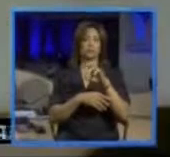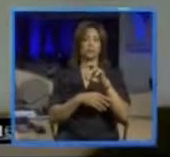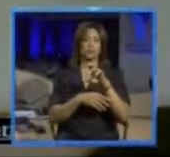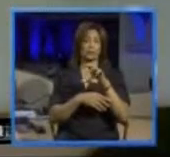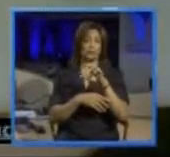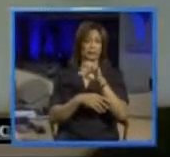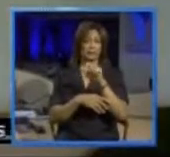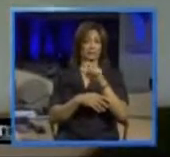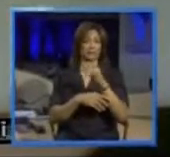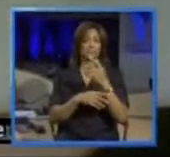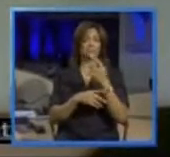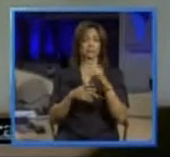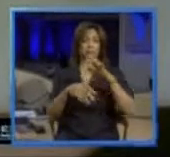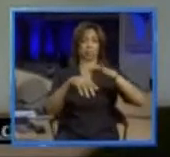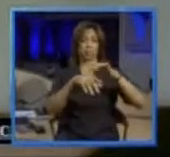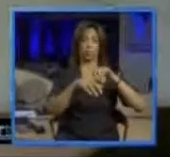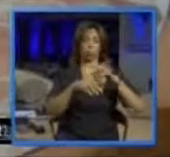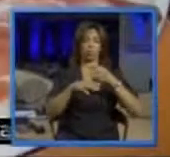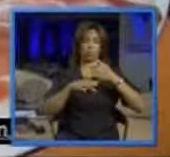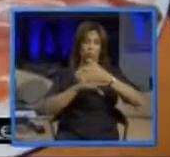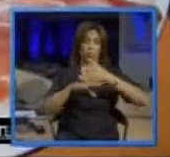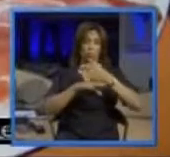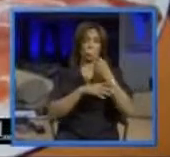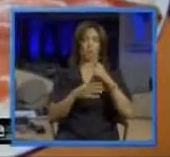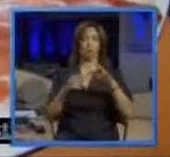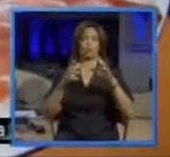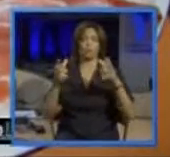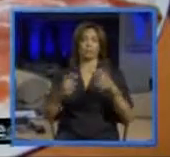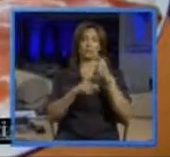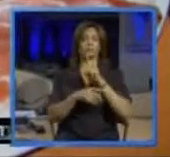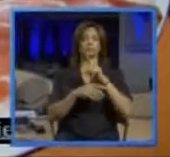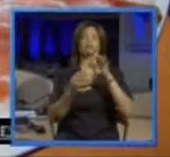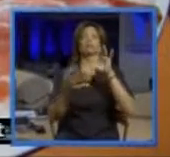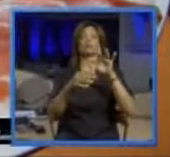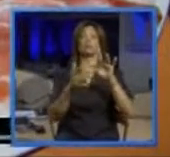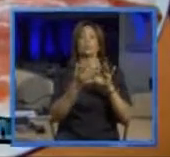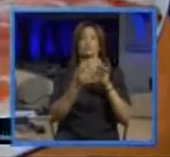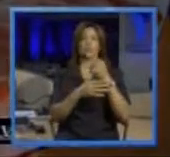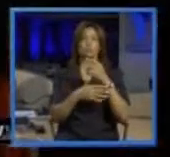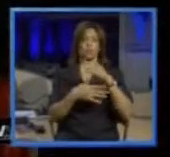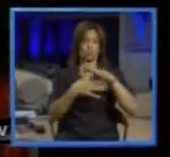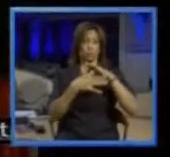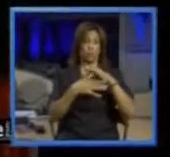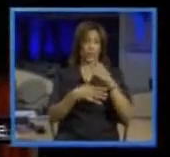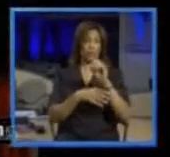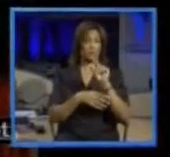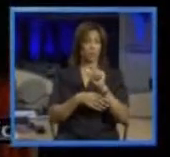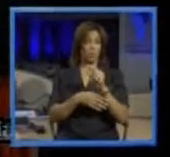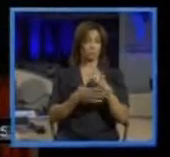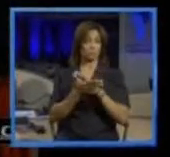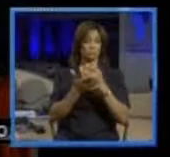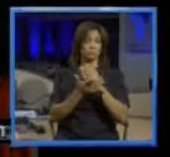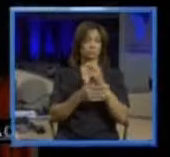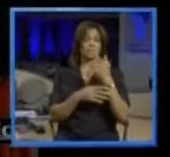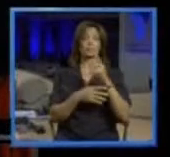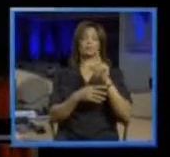y al tocar algo como una tabla para cortar o un plato que haya estado en contacto con carne cruda o poco cocida y